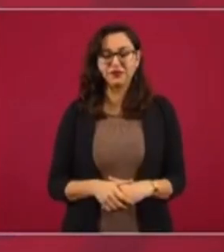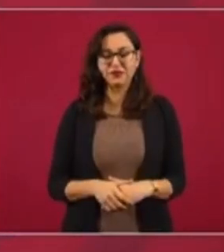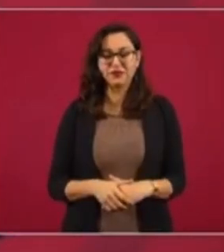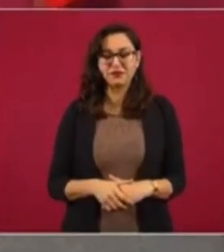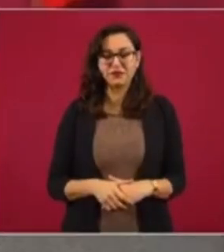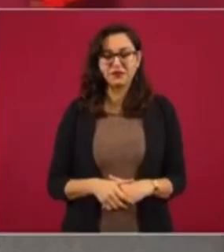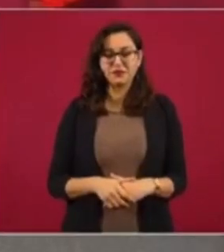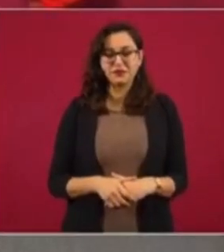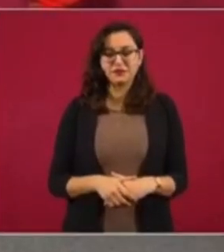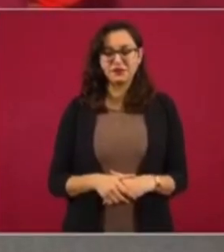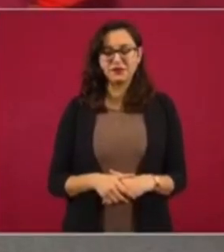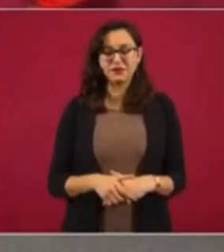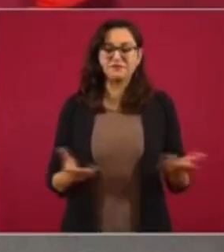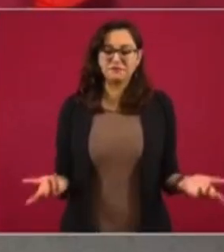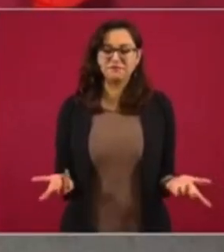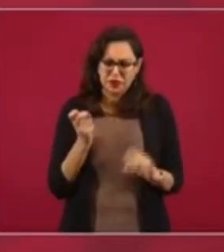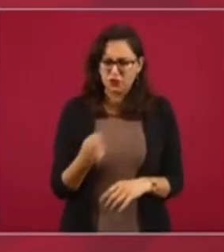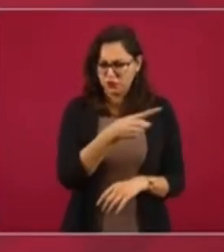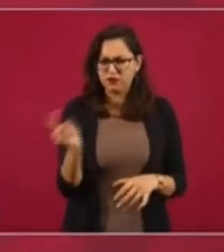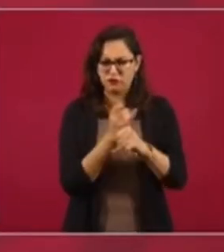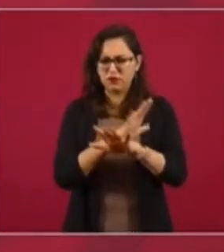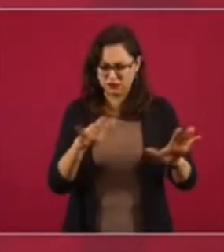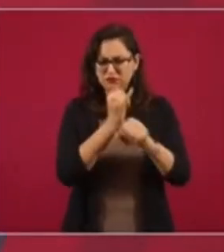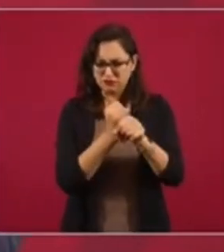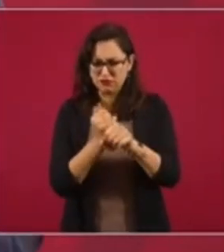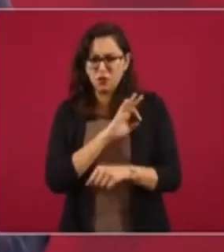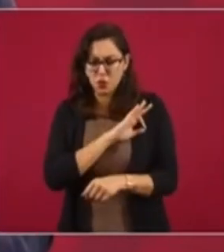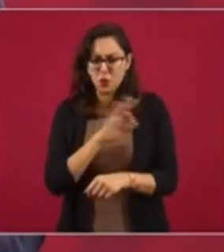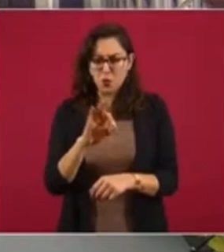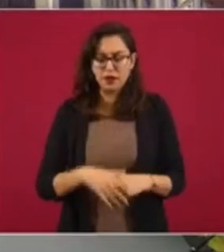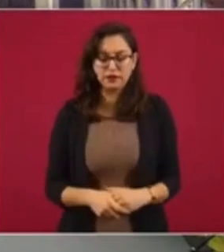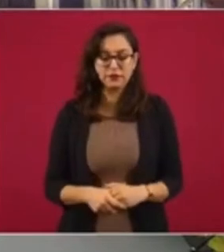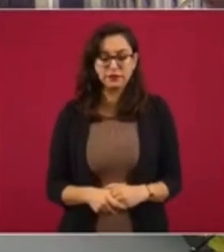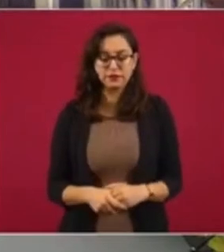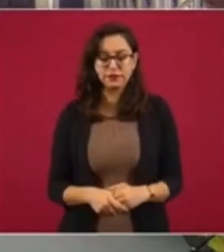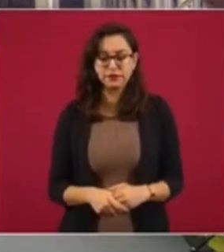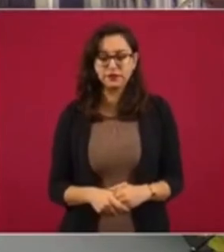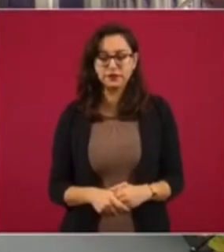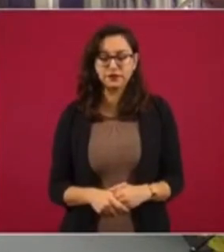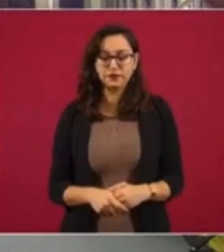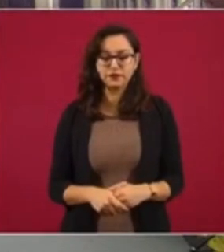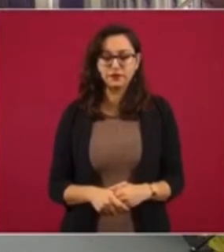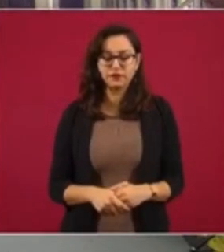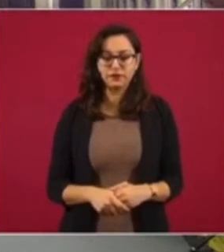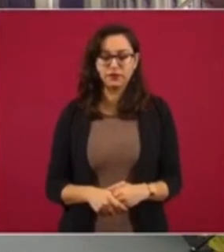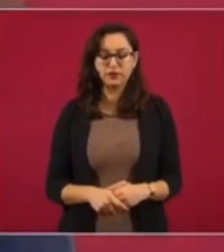Y pues sabemos bien lo que está sucediendo. Como van a pedir, ¿no?